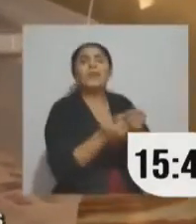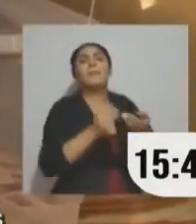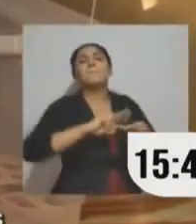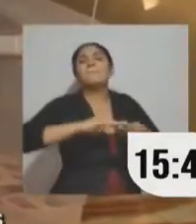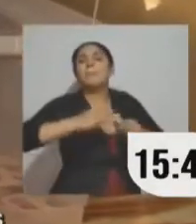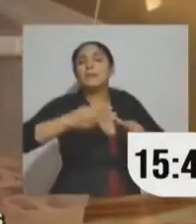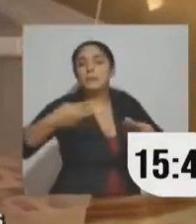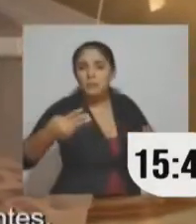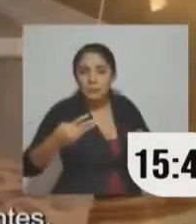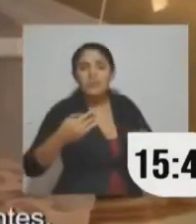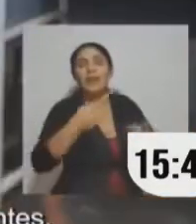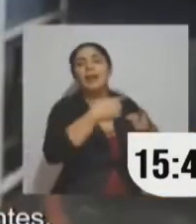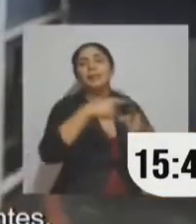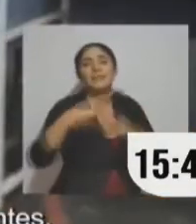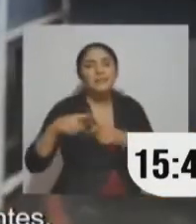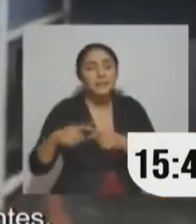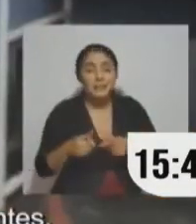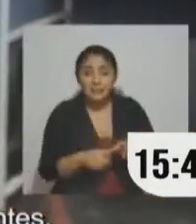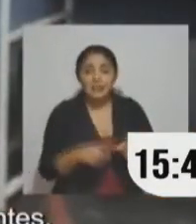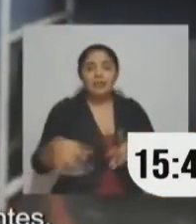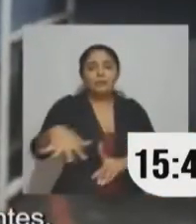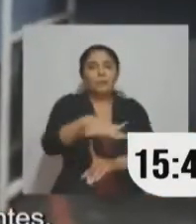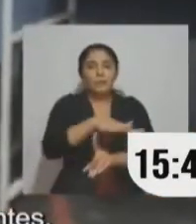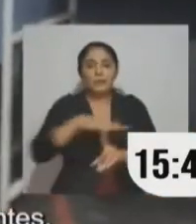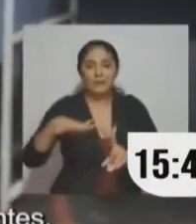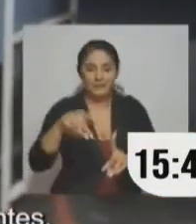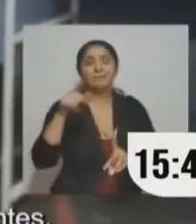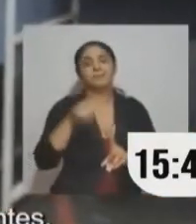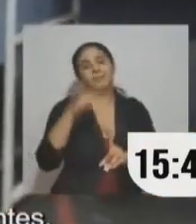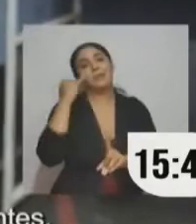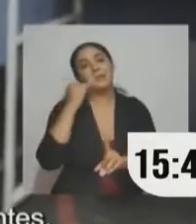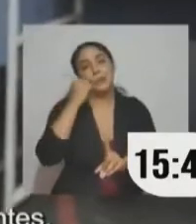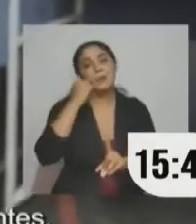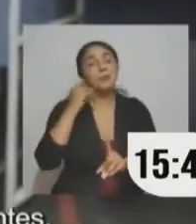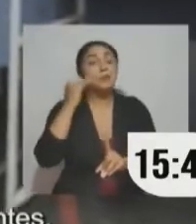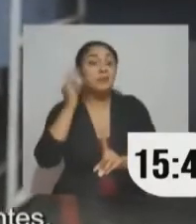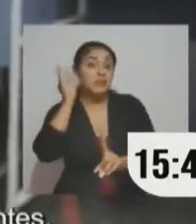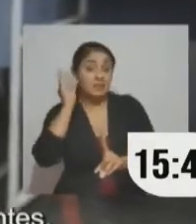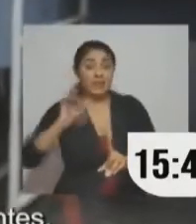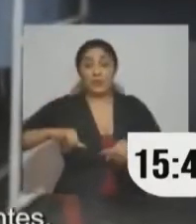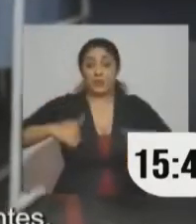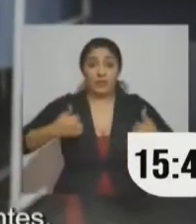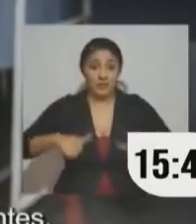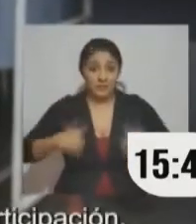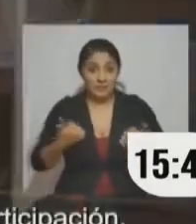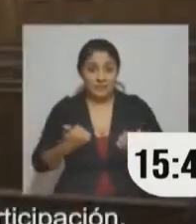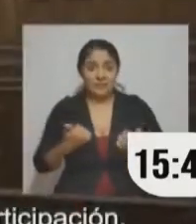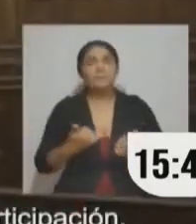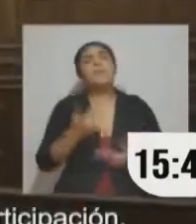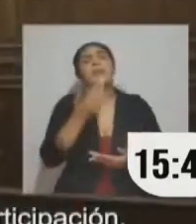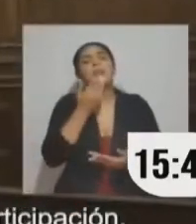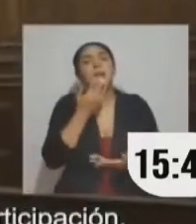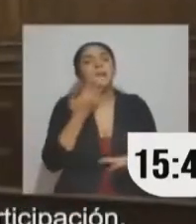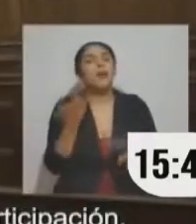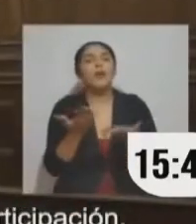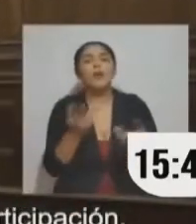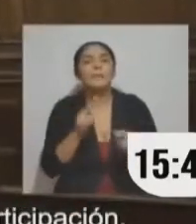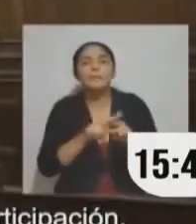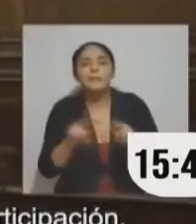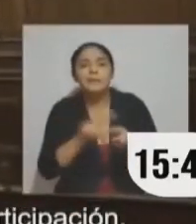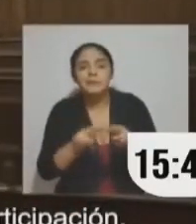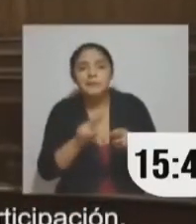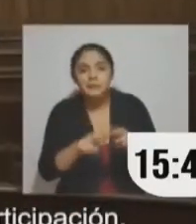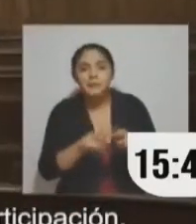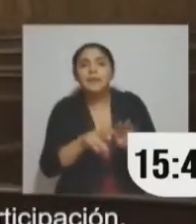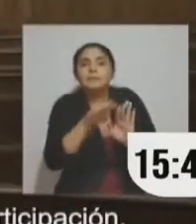van a tener en consideración a la hora de generar propuestas. No obstante, todavía falta el seguir avanzando en mecanismos que puedan regular y que efectivamente contemplen